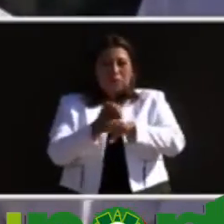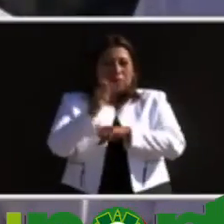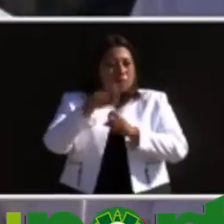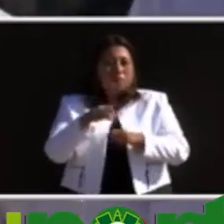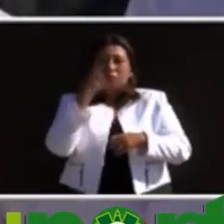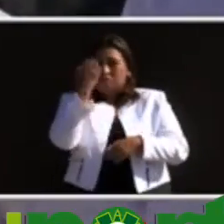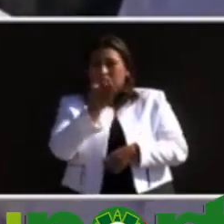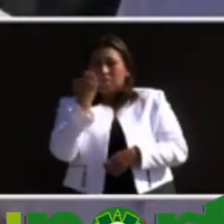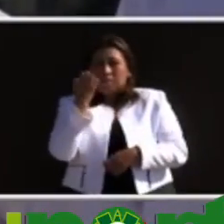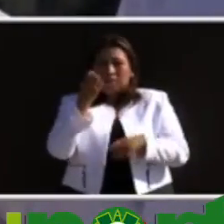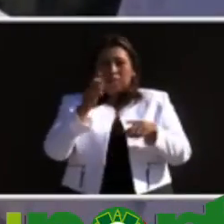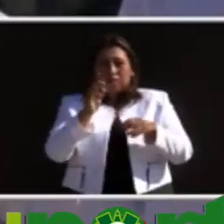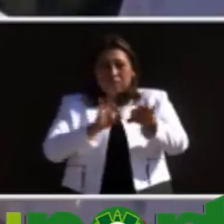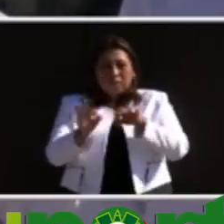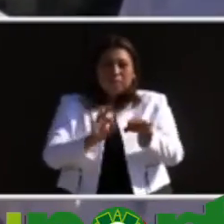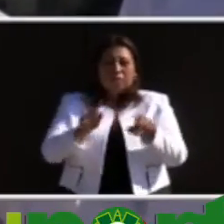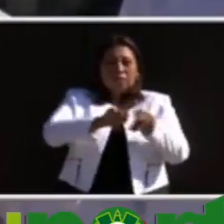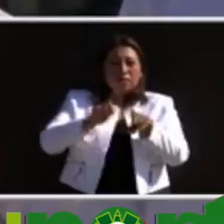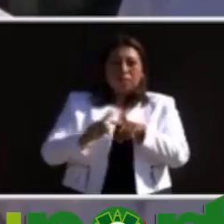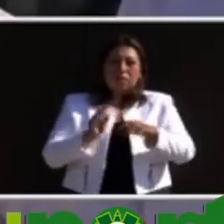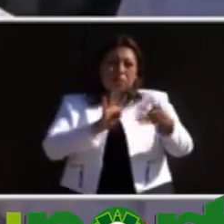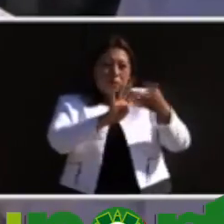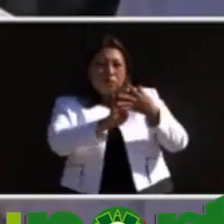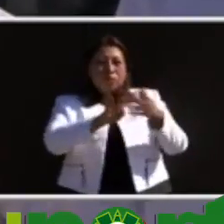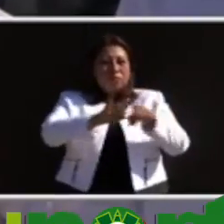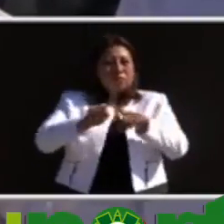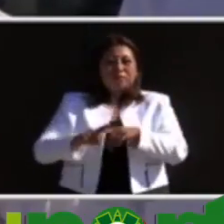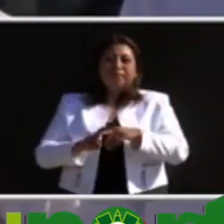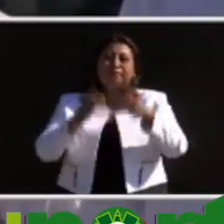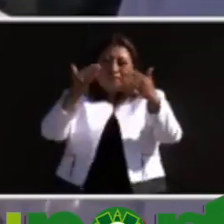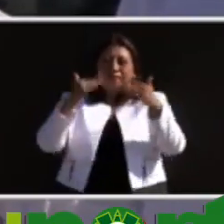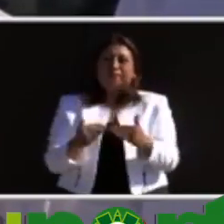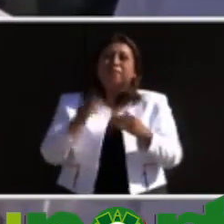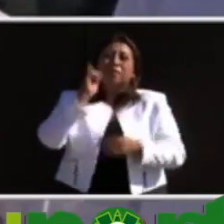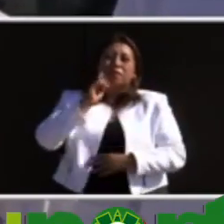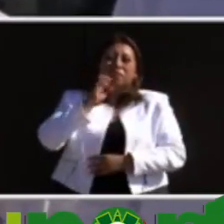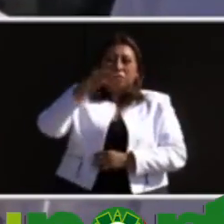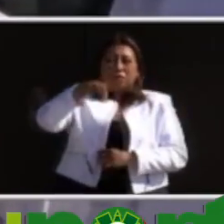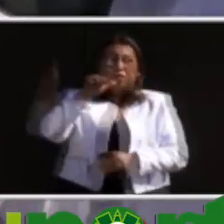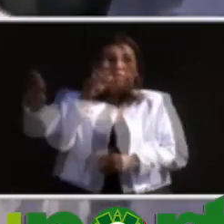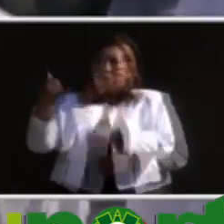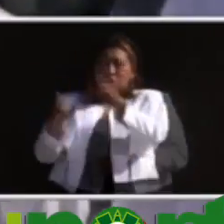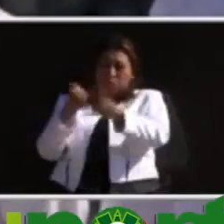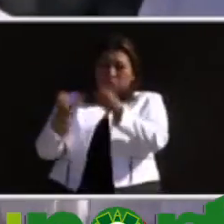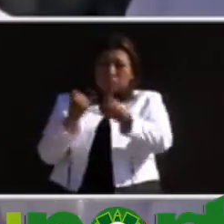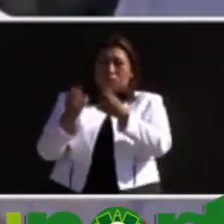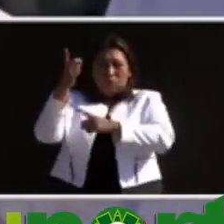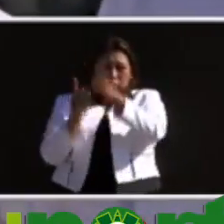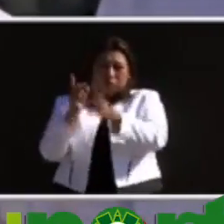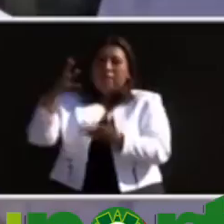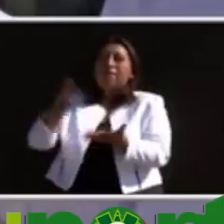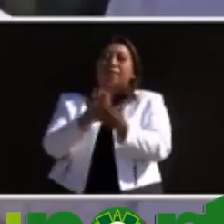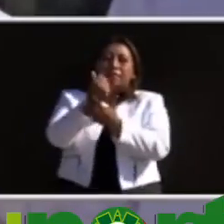María de los Ángeles Ortiz Hernández será la directora del Instituto Veracruzano del Deporte. María